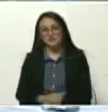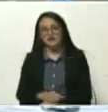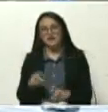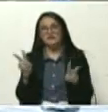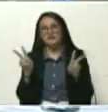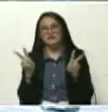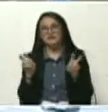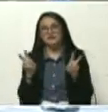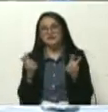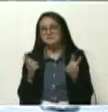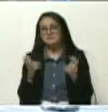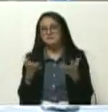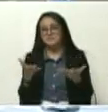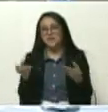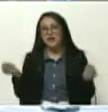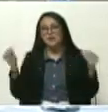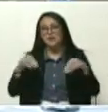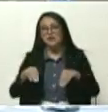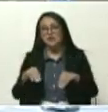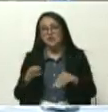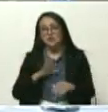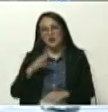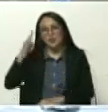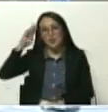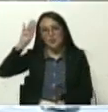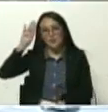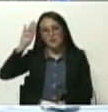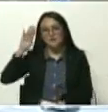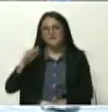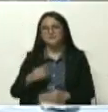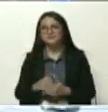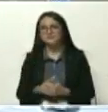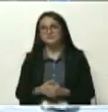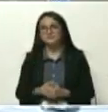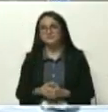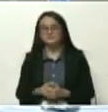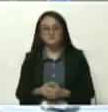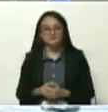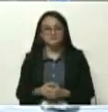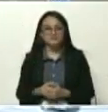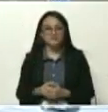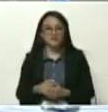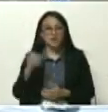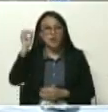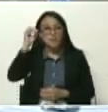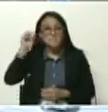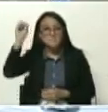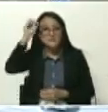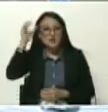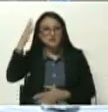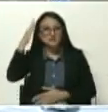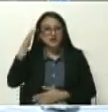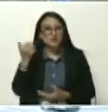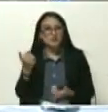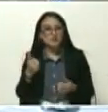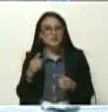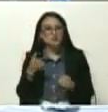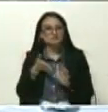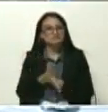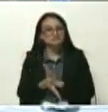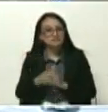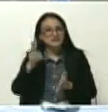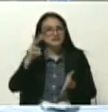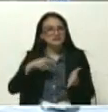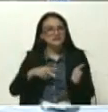tema de los acuerdos de La Habana, la prensa conoce, la opinión conoce cuál es la lectura que tiene